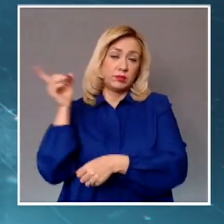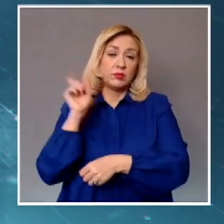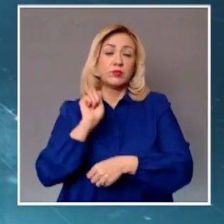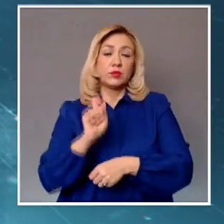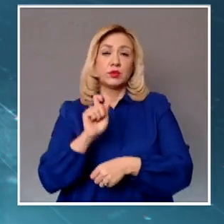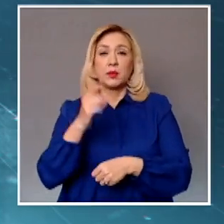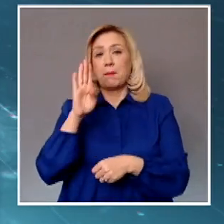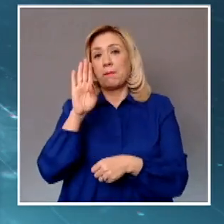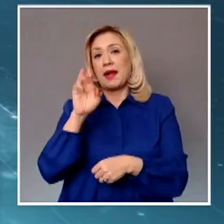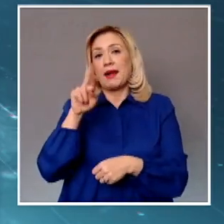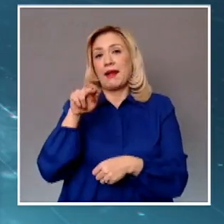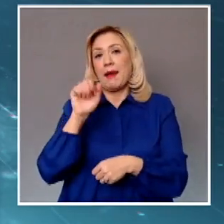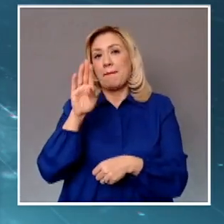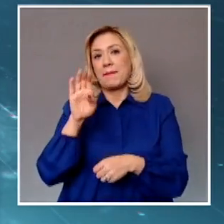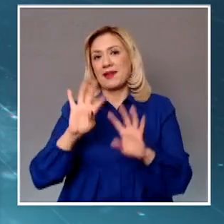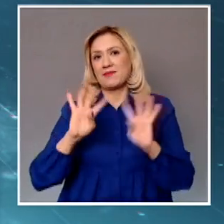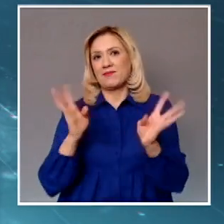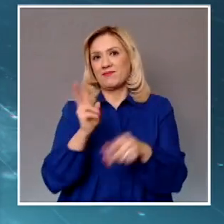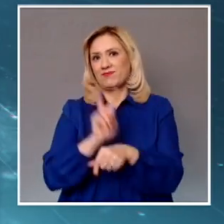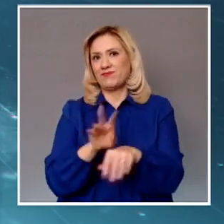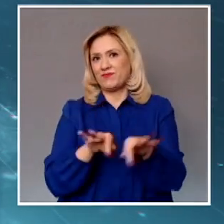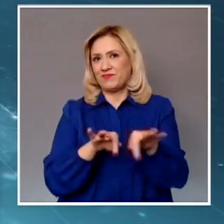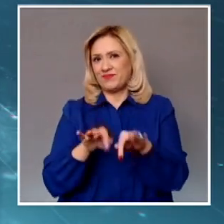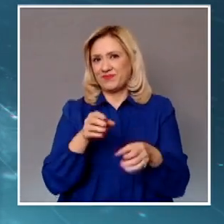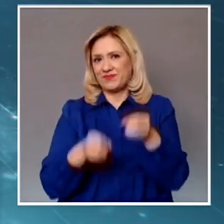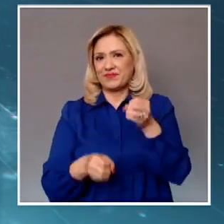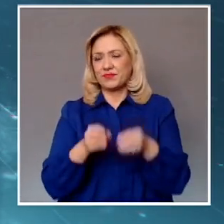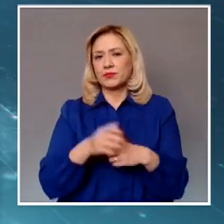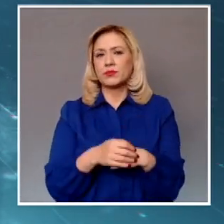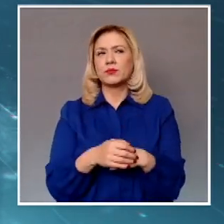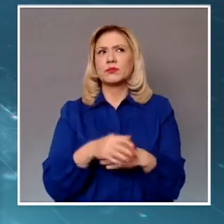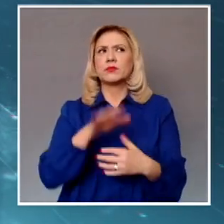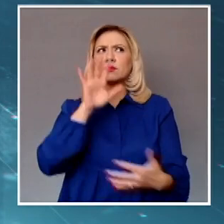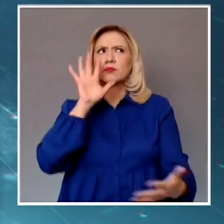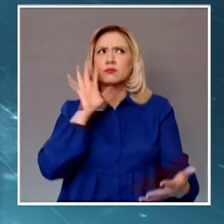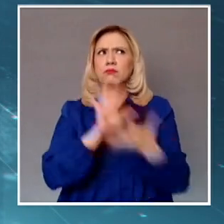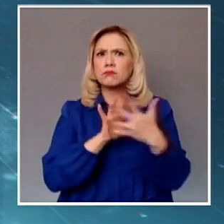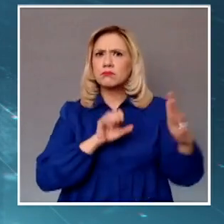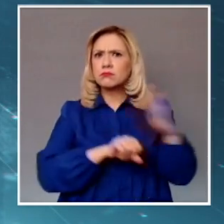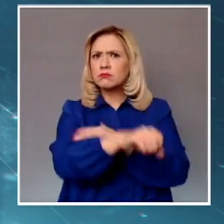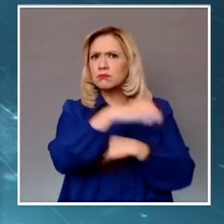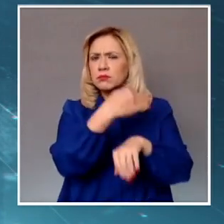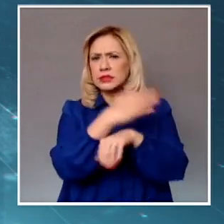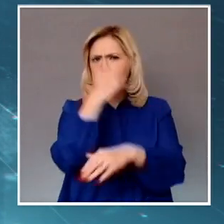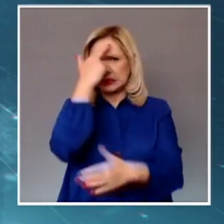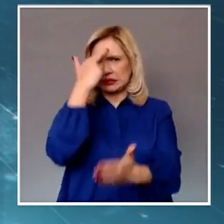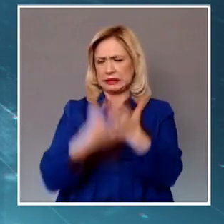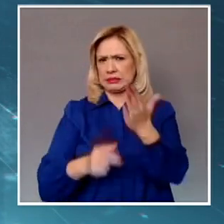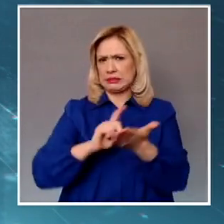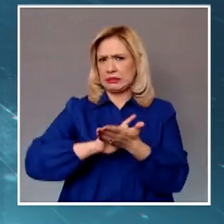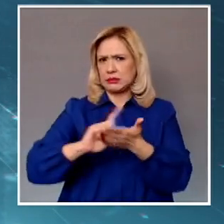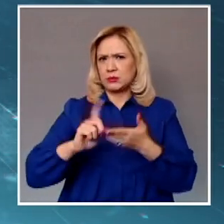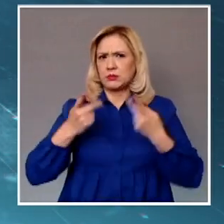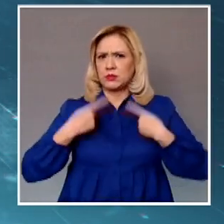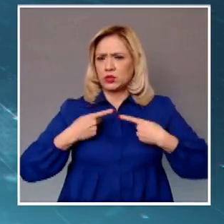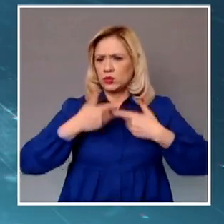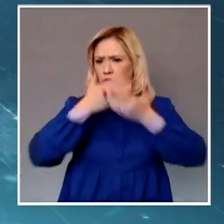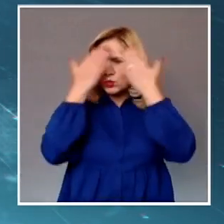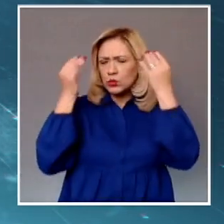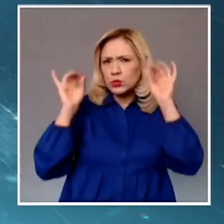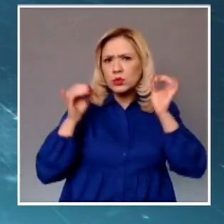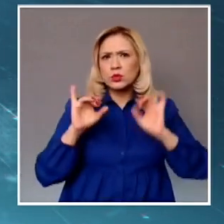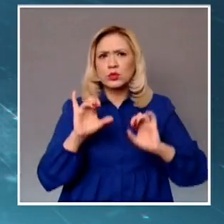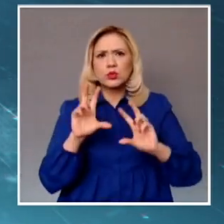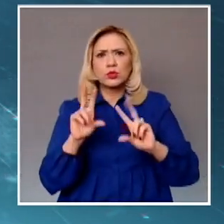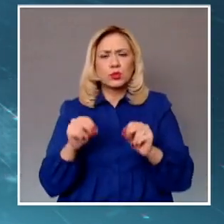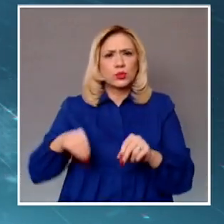La prisión preventiva oficiosa viola los derechos a la libertad personal y a la presunción de inocencia, establece tribunal